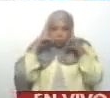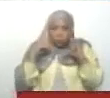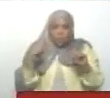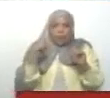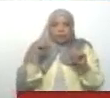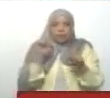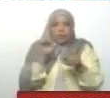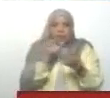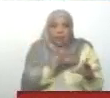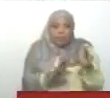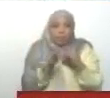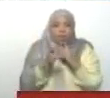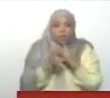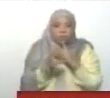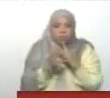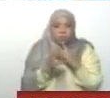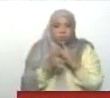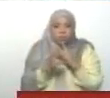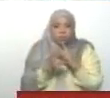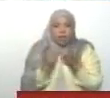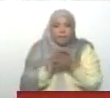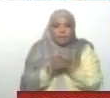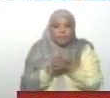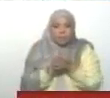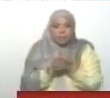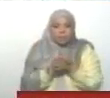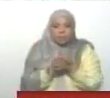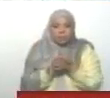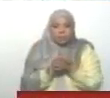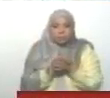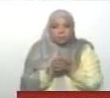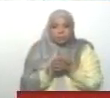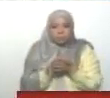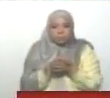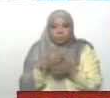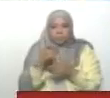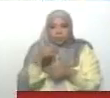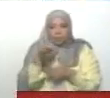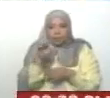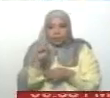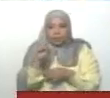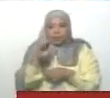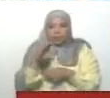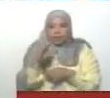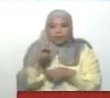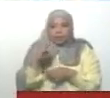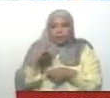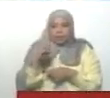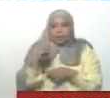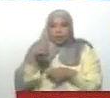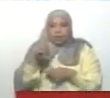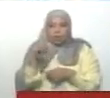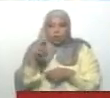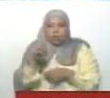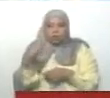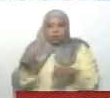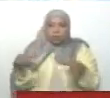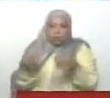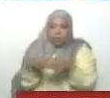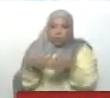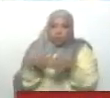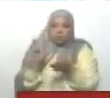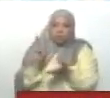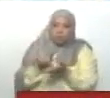corrientes de ahora. Son amigos de Escalona. Y entonces yo me reuní con